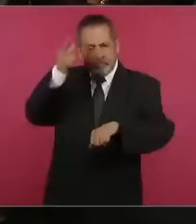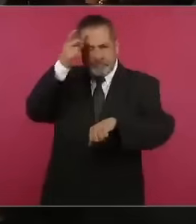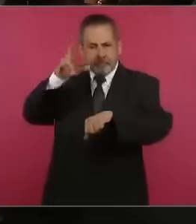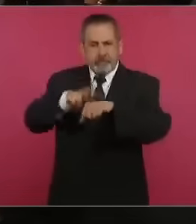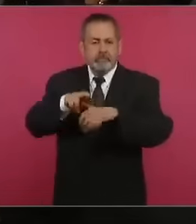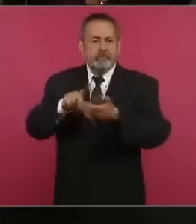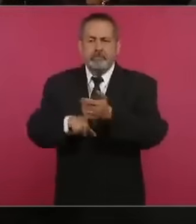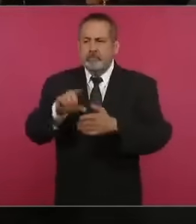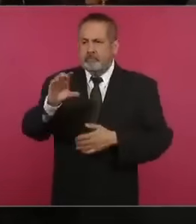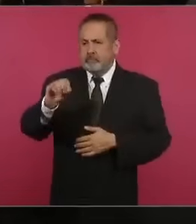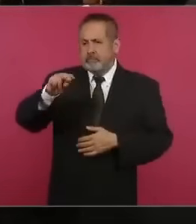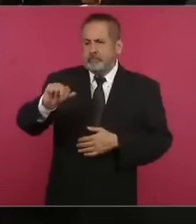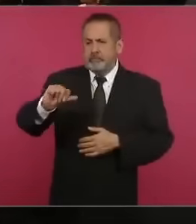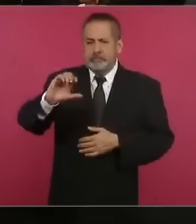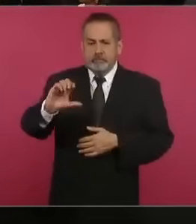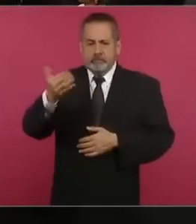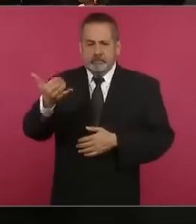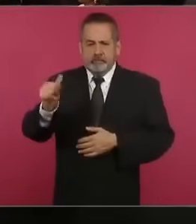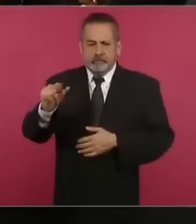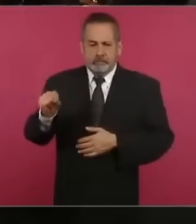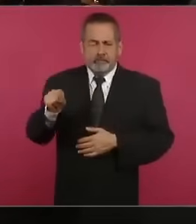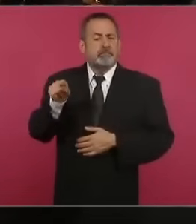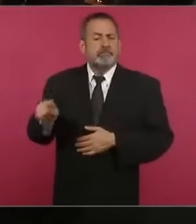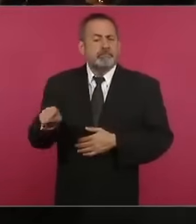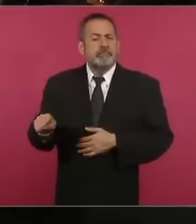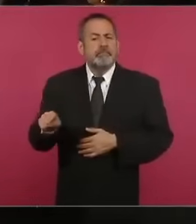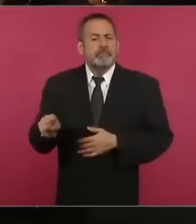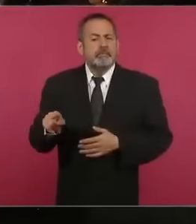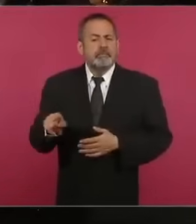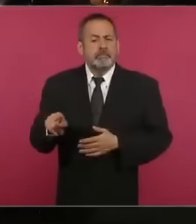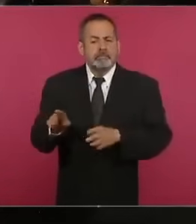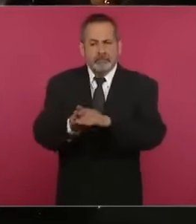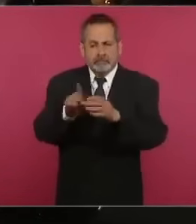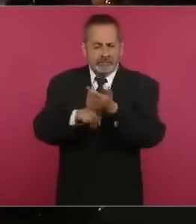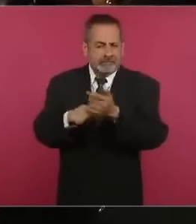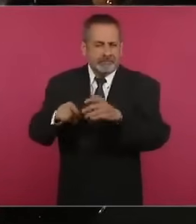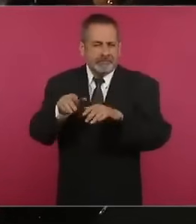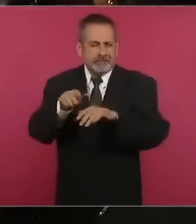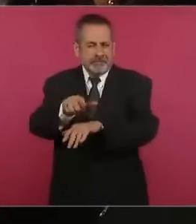del CONACYT, por lo de las sillas